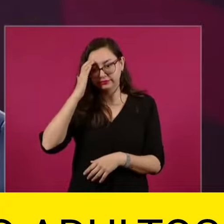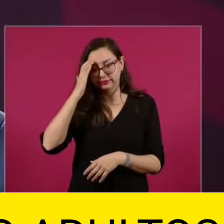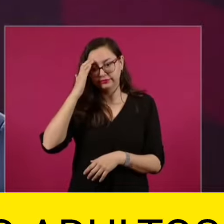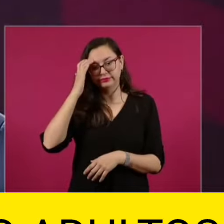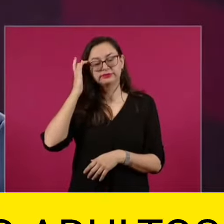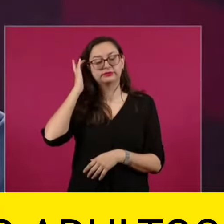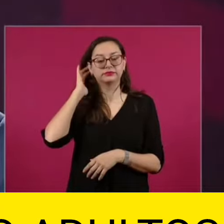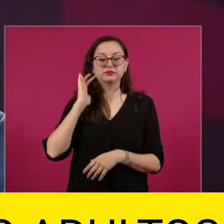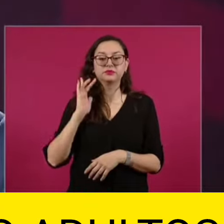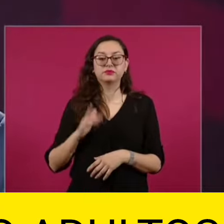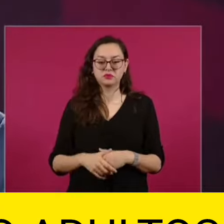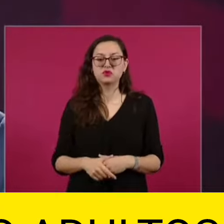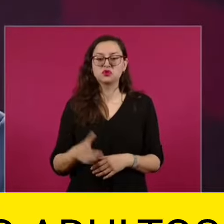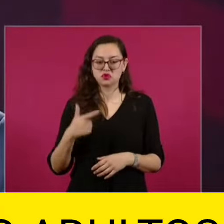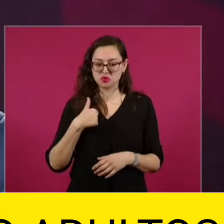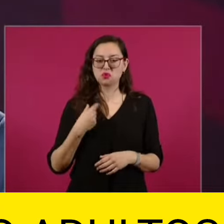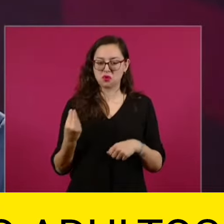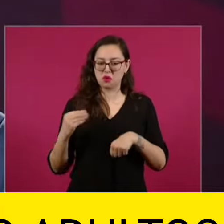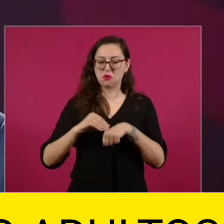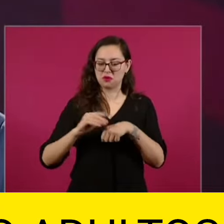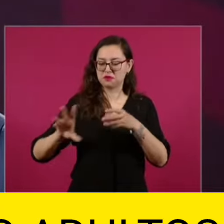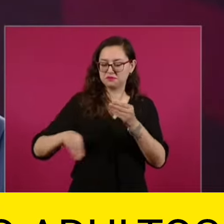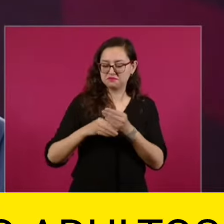Voy a agregar uno o dos más.